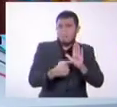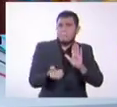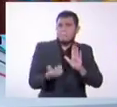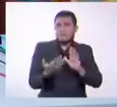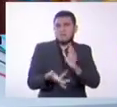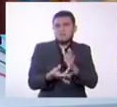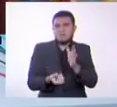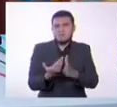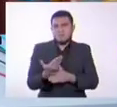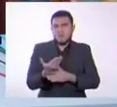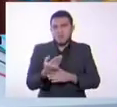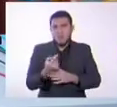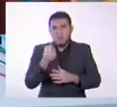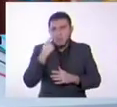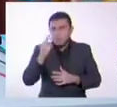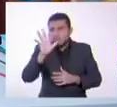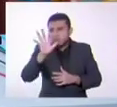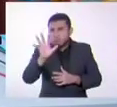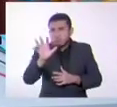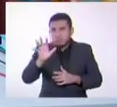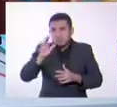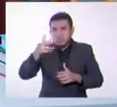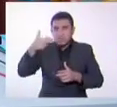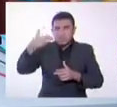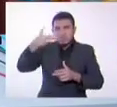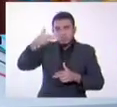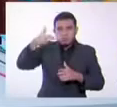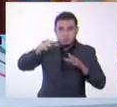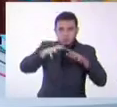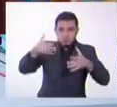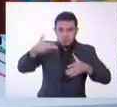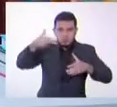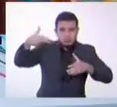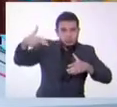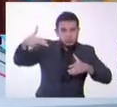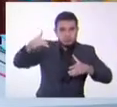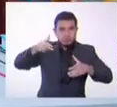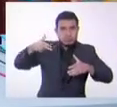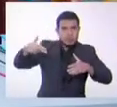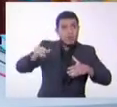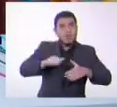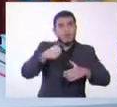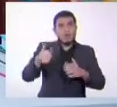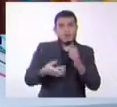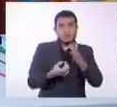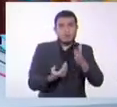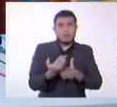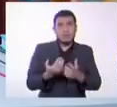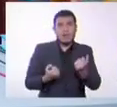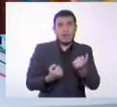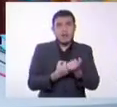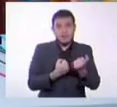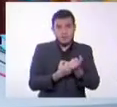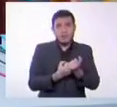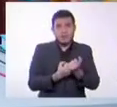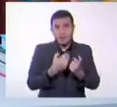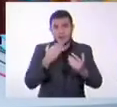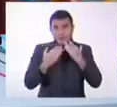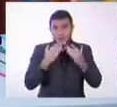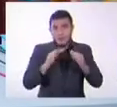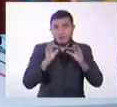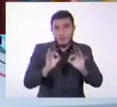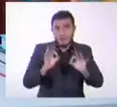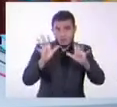como imágenes satelitales y otra tecnología que ayuda a delimitar mejor las zonas climáticas,